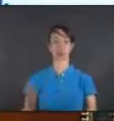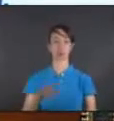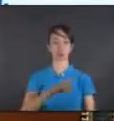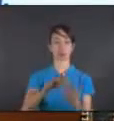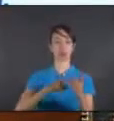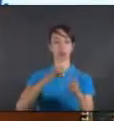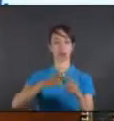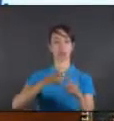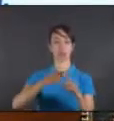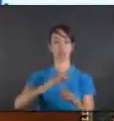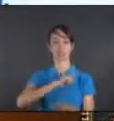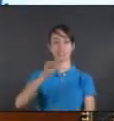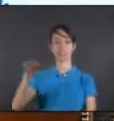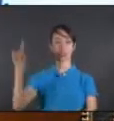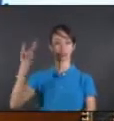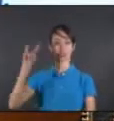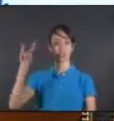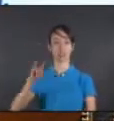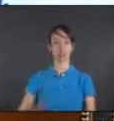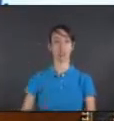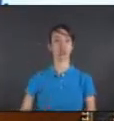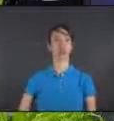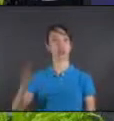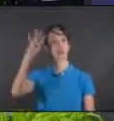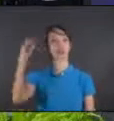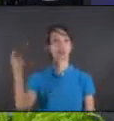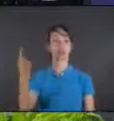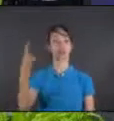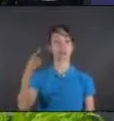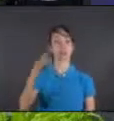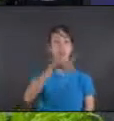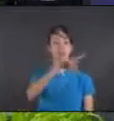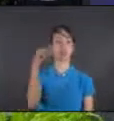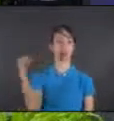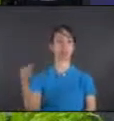¿Quiénes dejaron carrera universitaria por lo menos en el